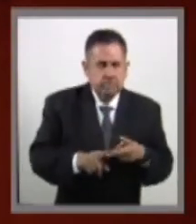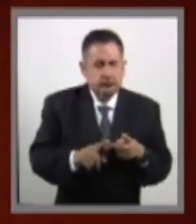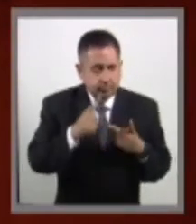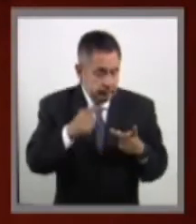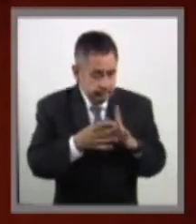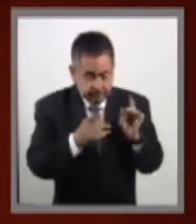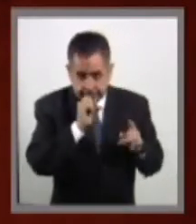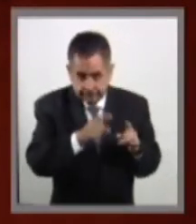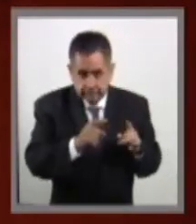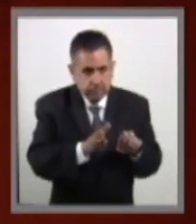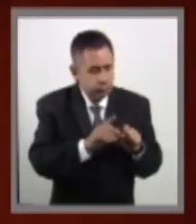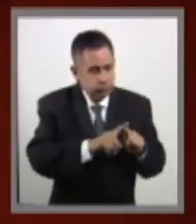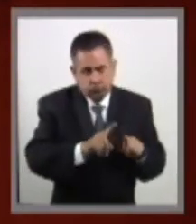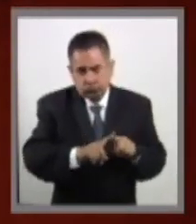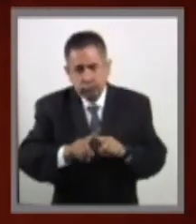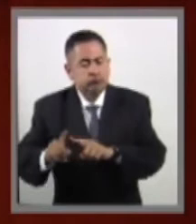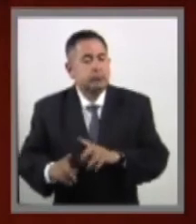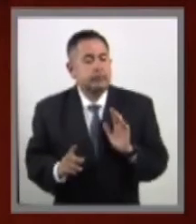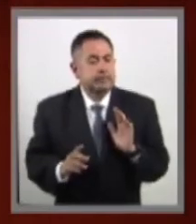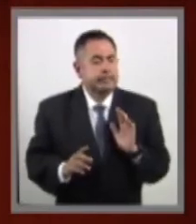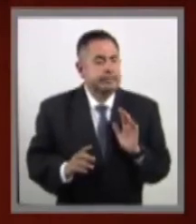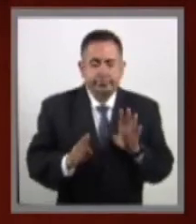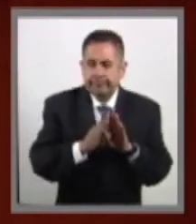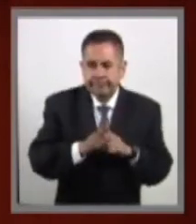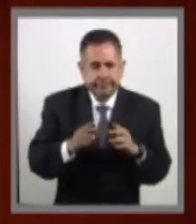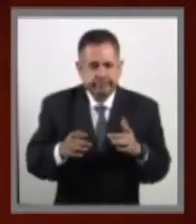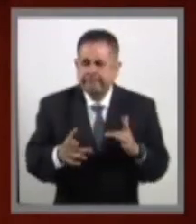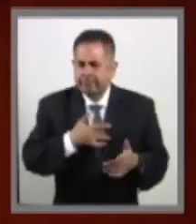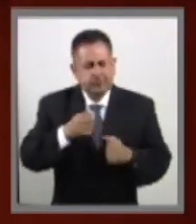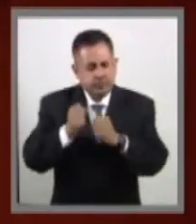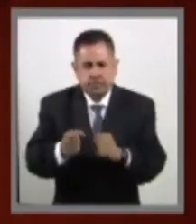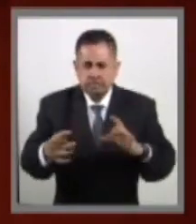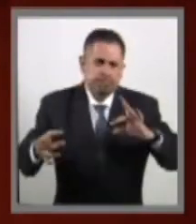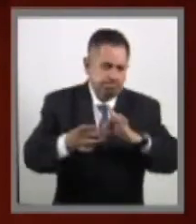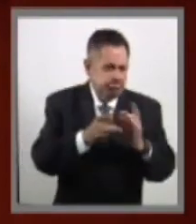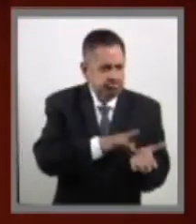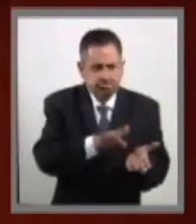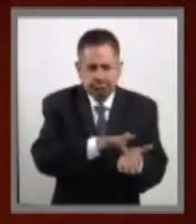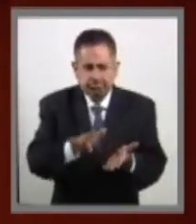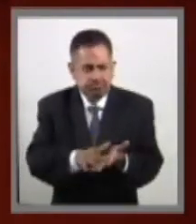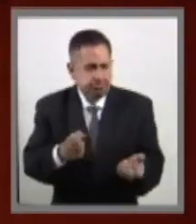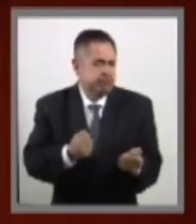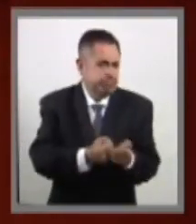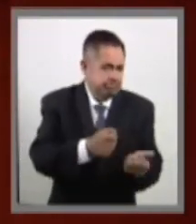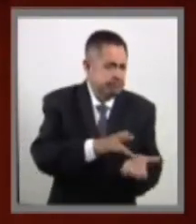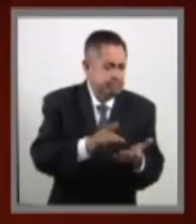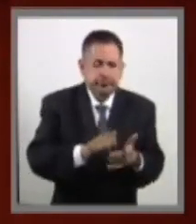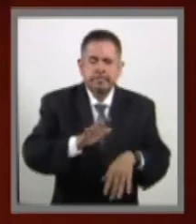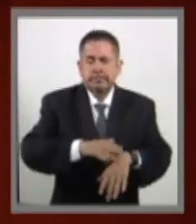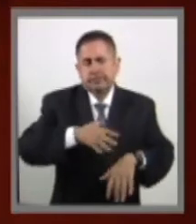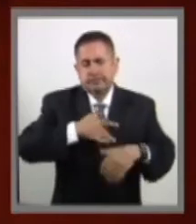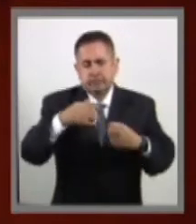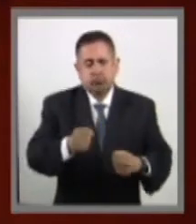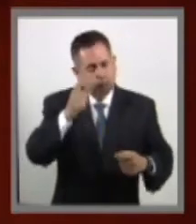que a través del financiamiento público innegablemente cooperarán en las tareas de fortalecimiento de la seguridad